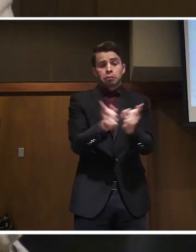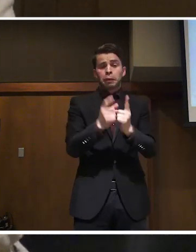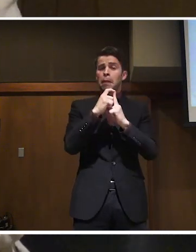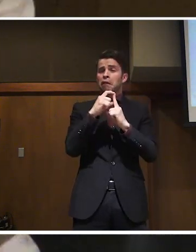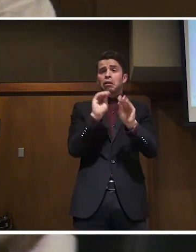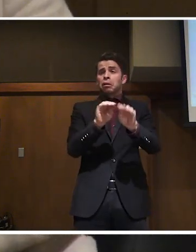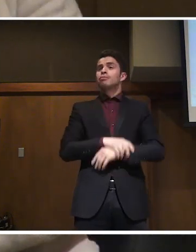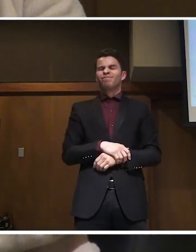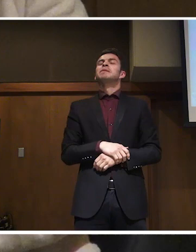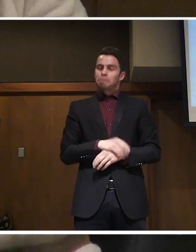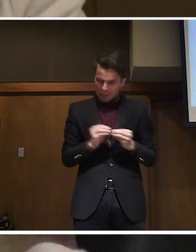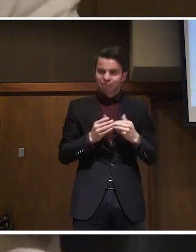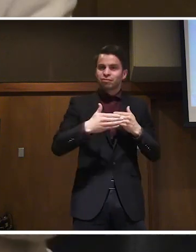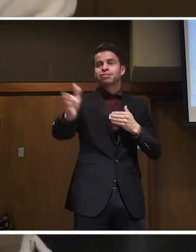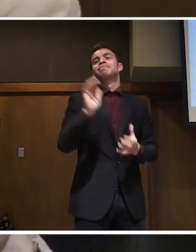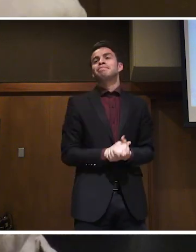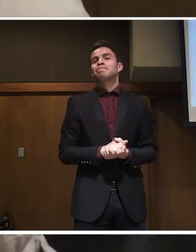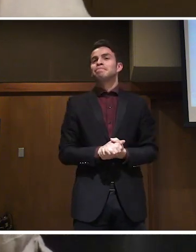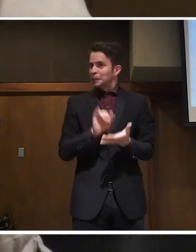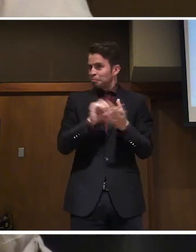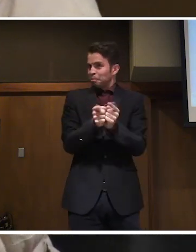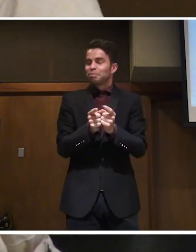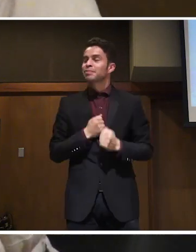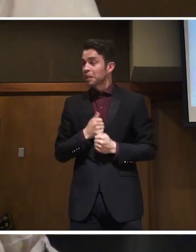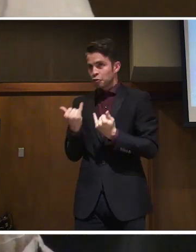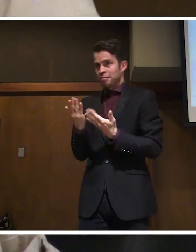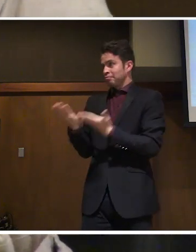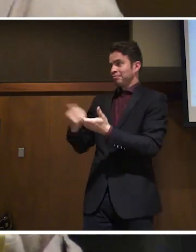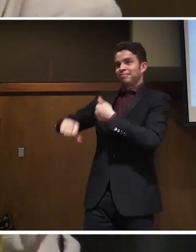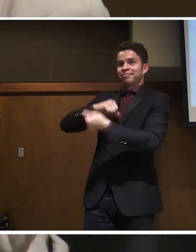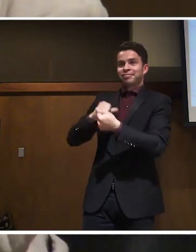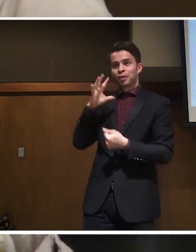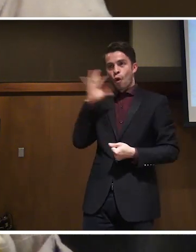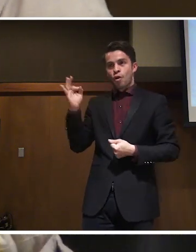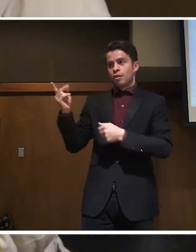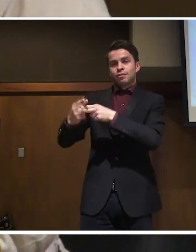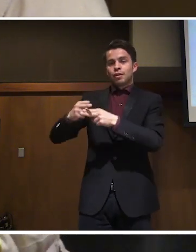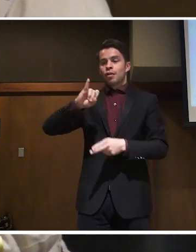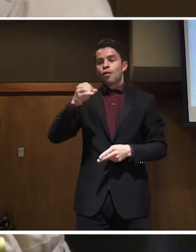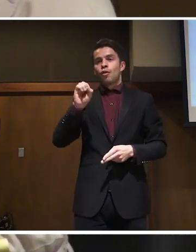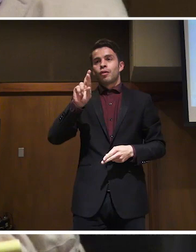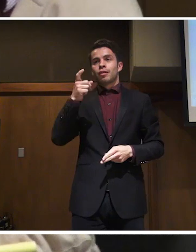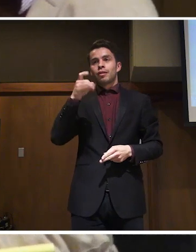nación. Bien, entonces ahora quiero cederle la palabra a Jorge Orlando.